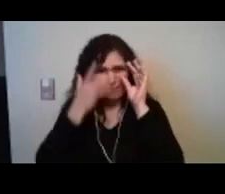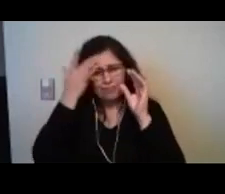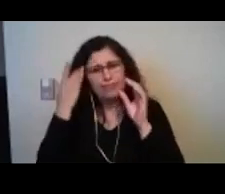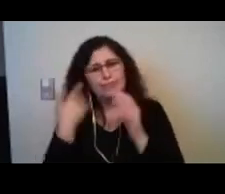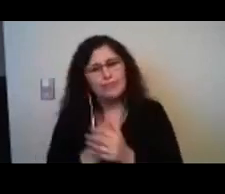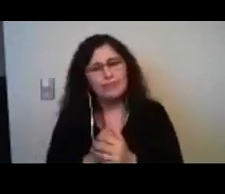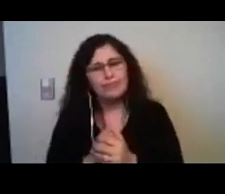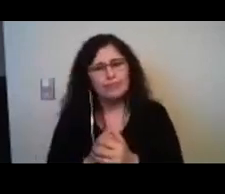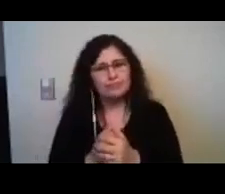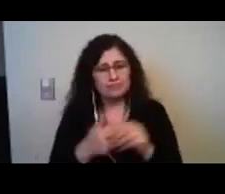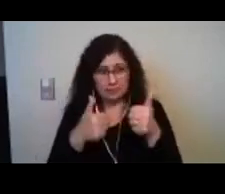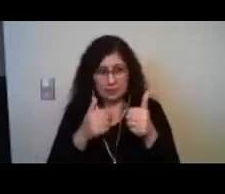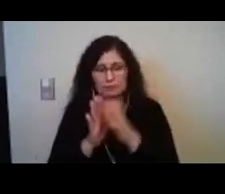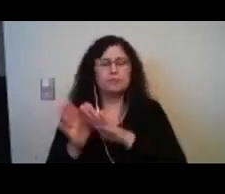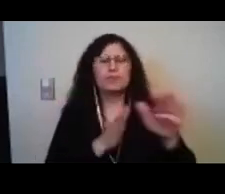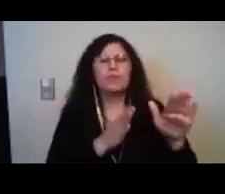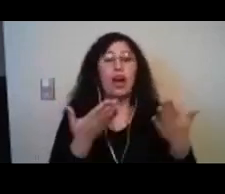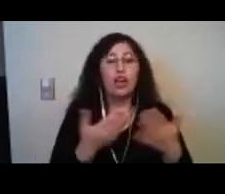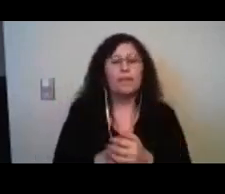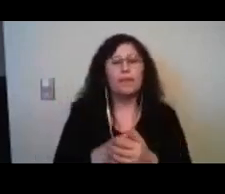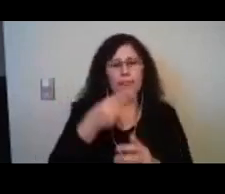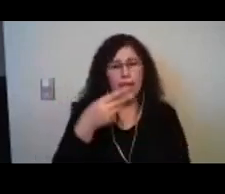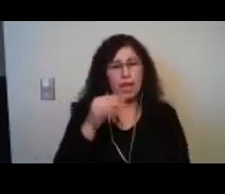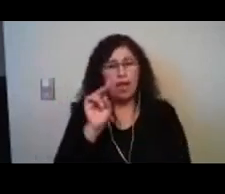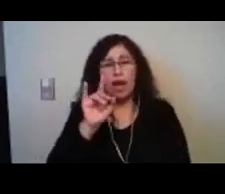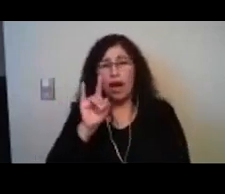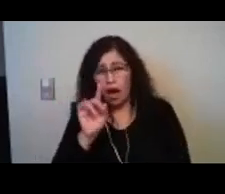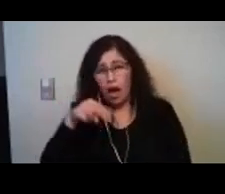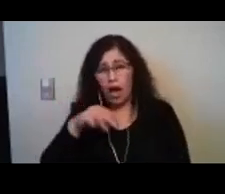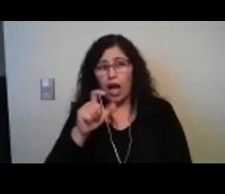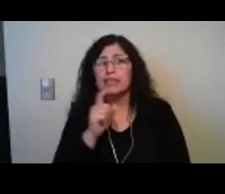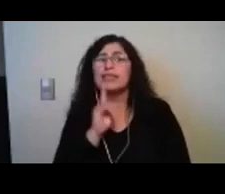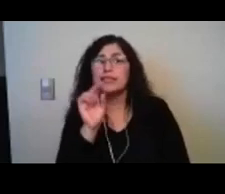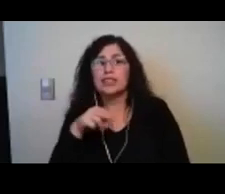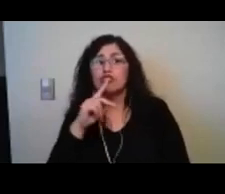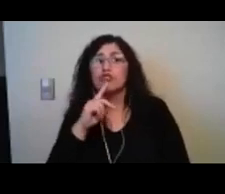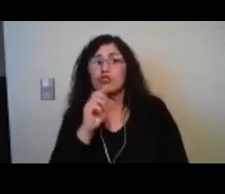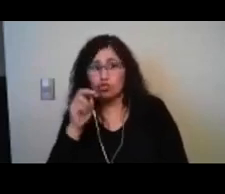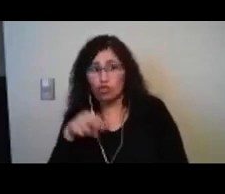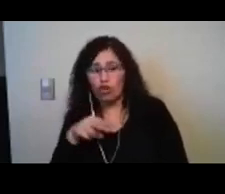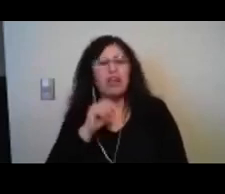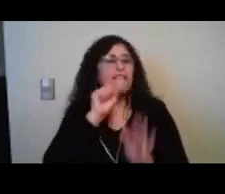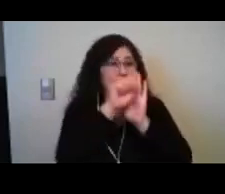¿De acuerdo? Y la enfermedad de Huntington lo